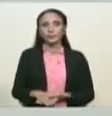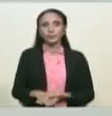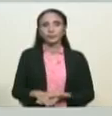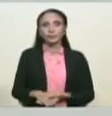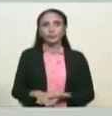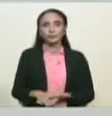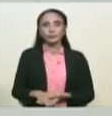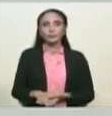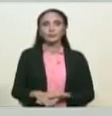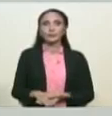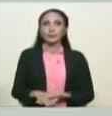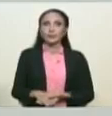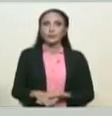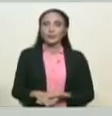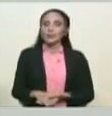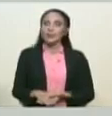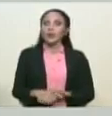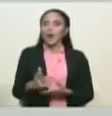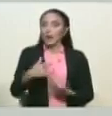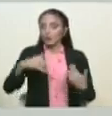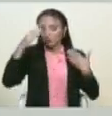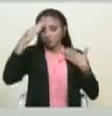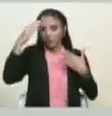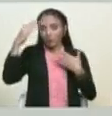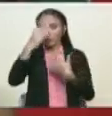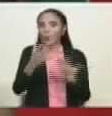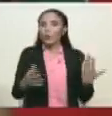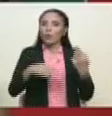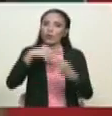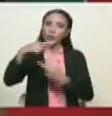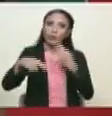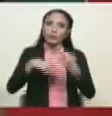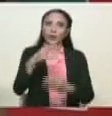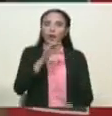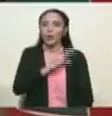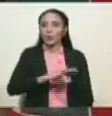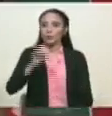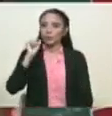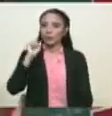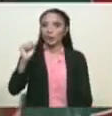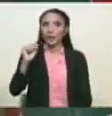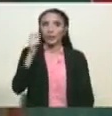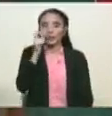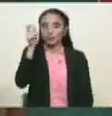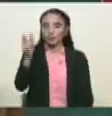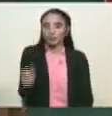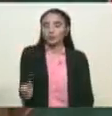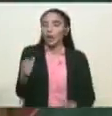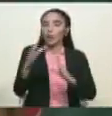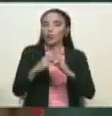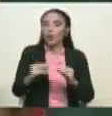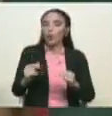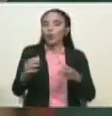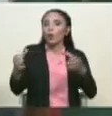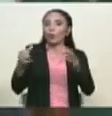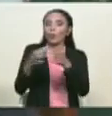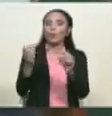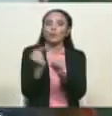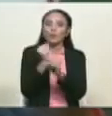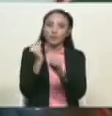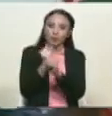Reciba un cordial saludo revolucionario y socialista a nombre de todos los productores de la Hebra.